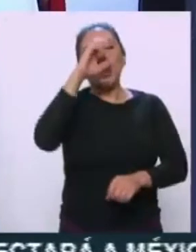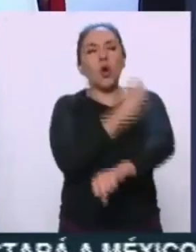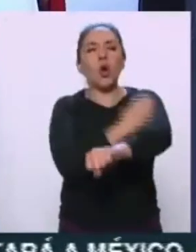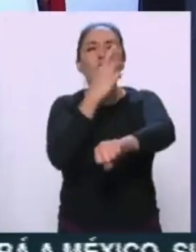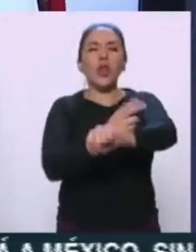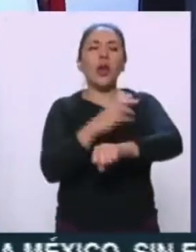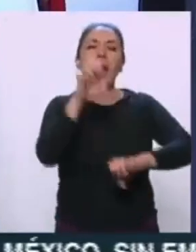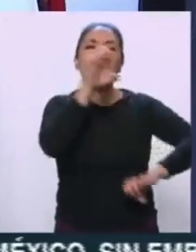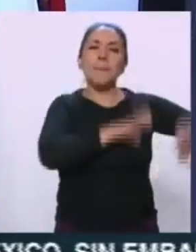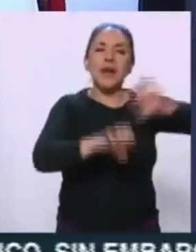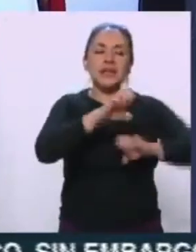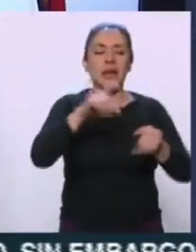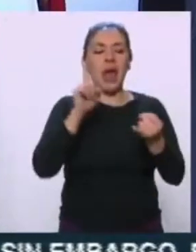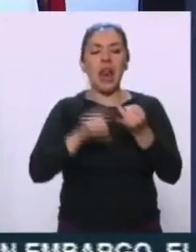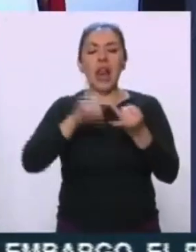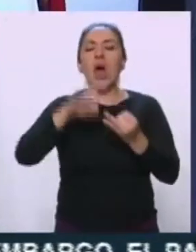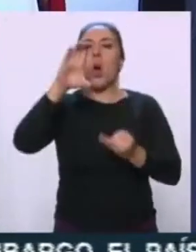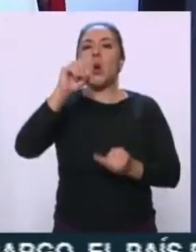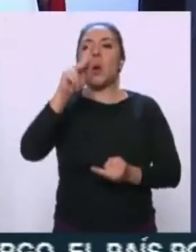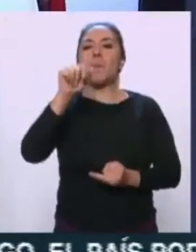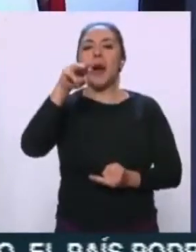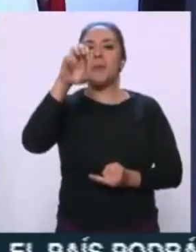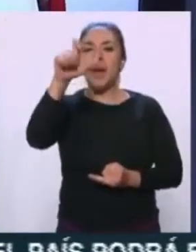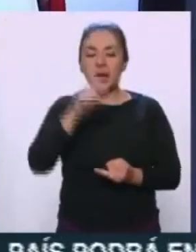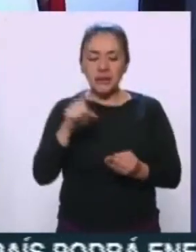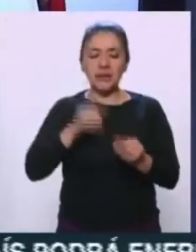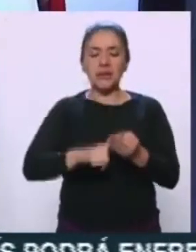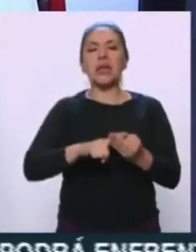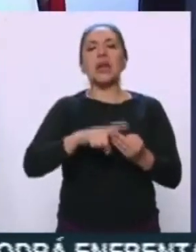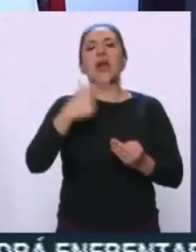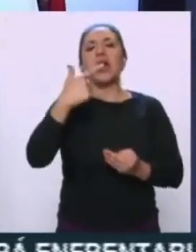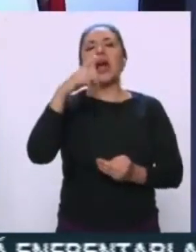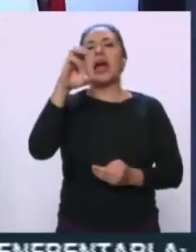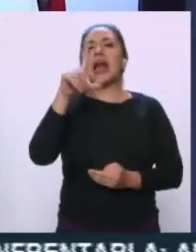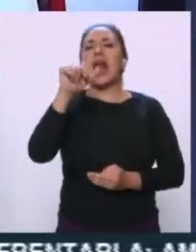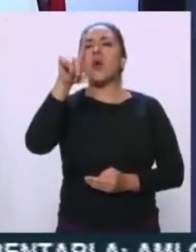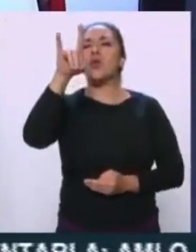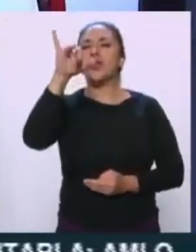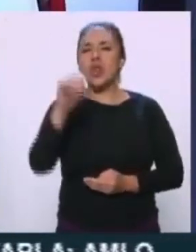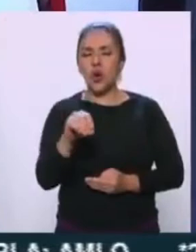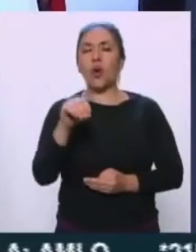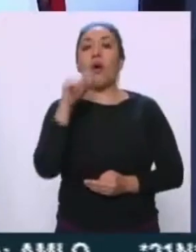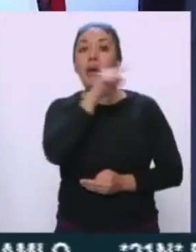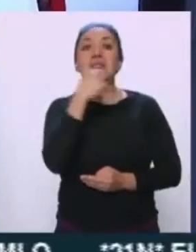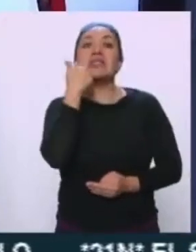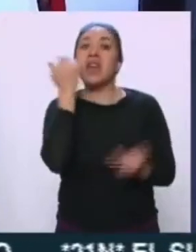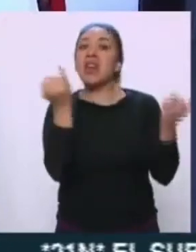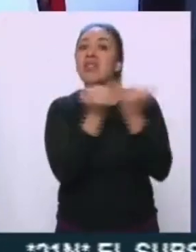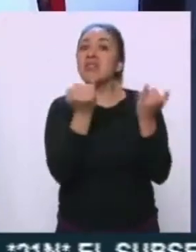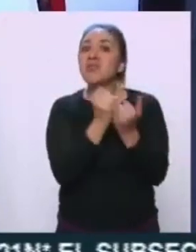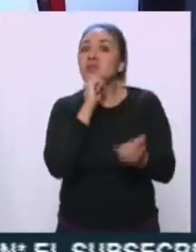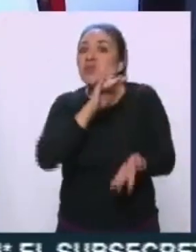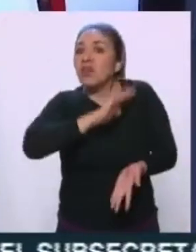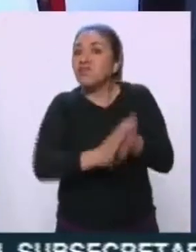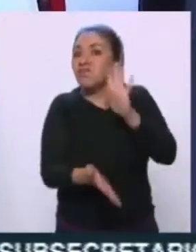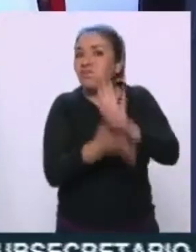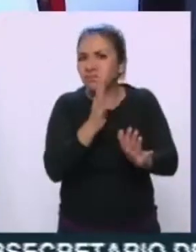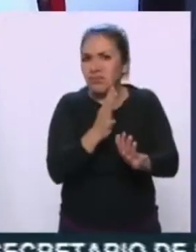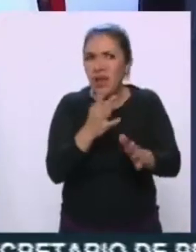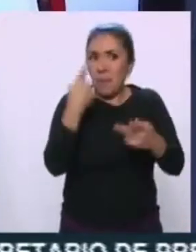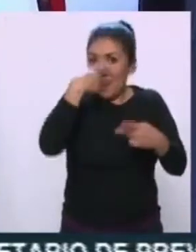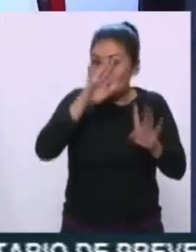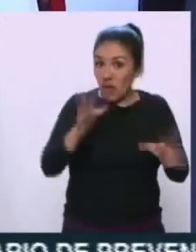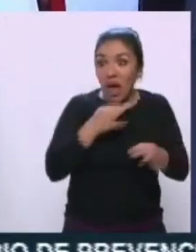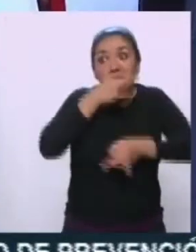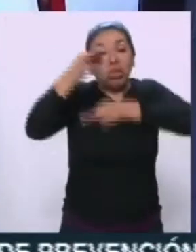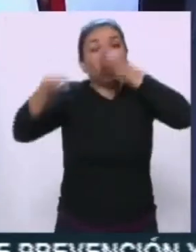la Coparmex, Claudio X González, pero está tratando de hacer eso, pero que lo haga públicamente